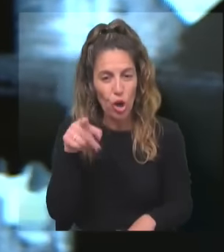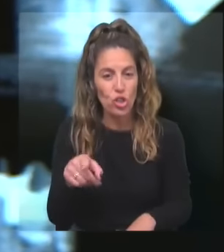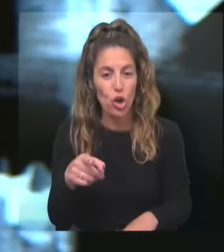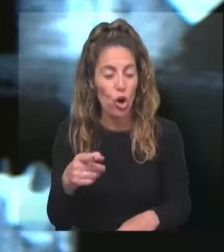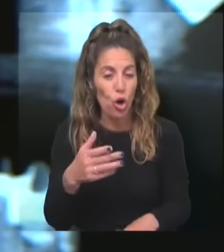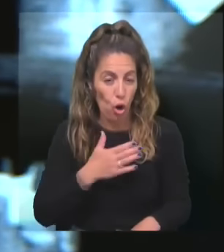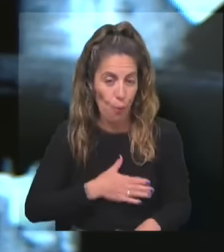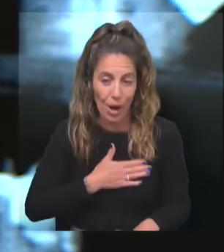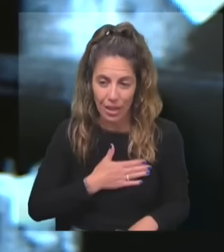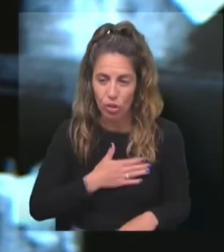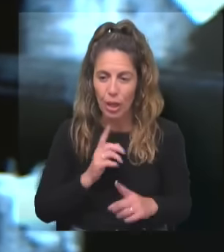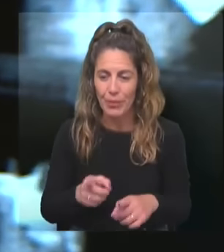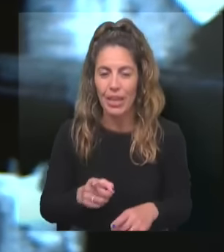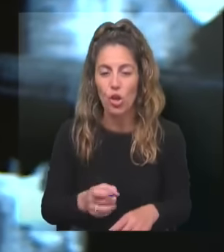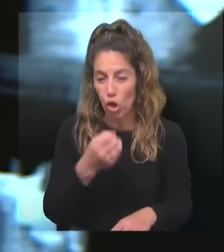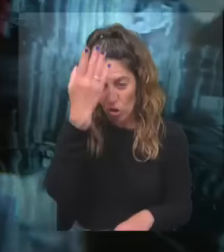comparto totalmente,